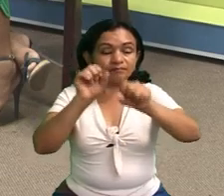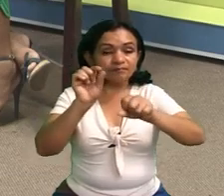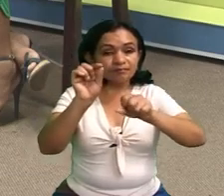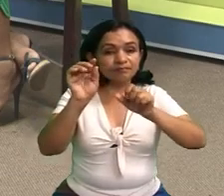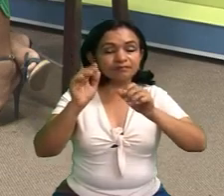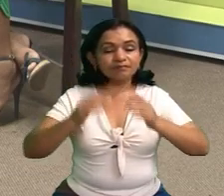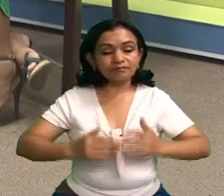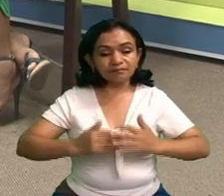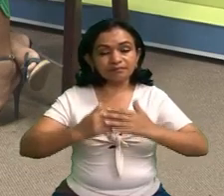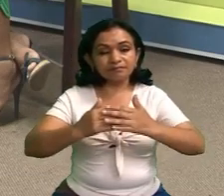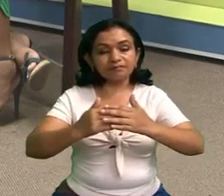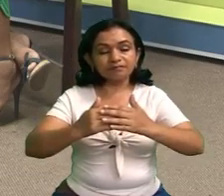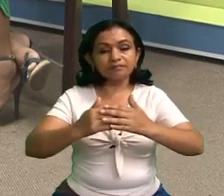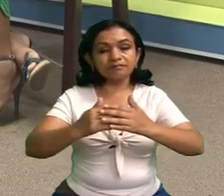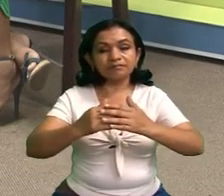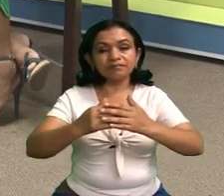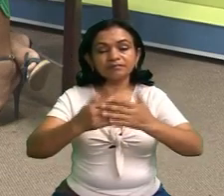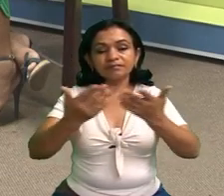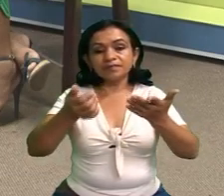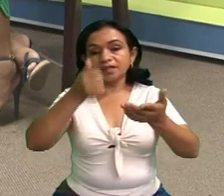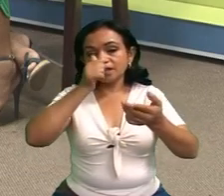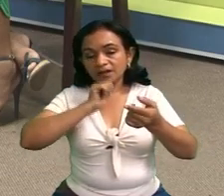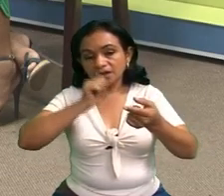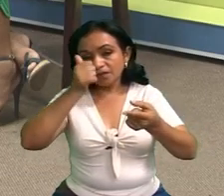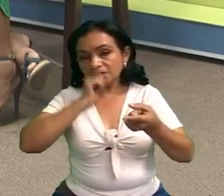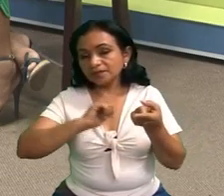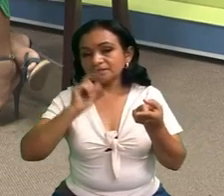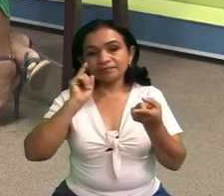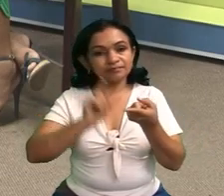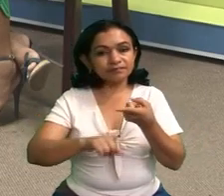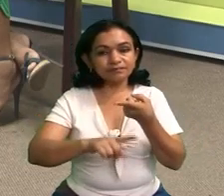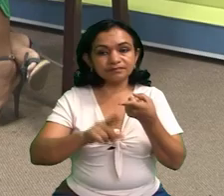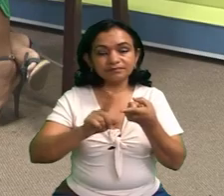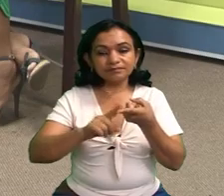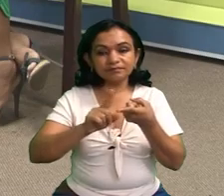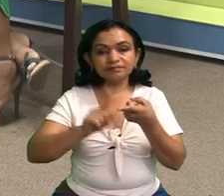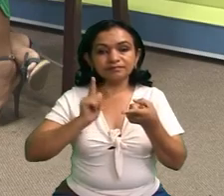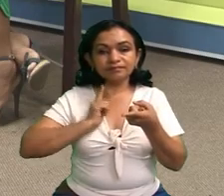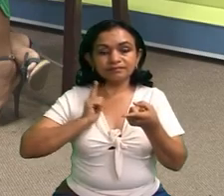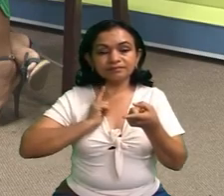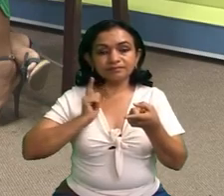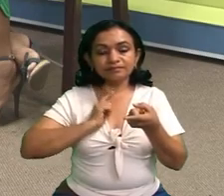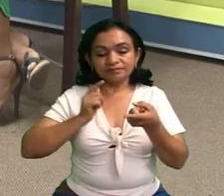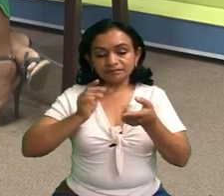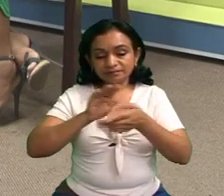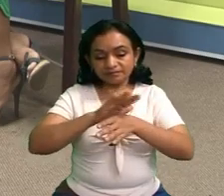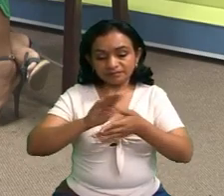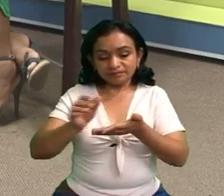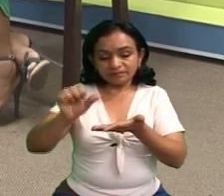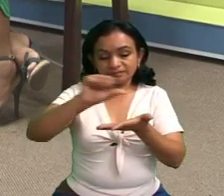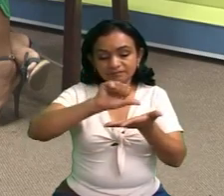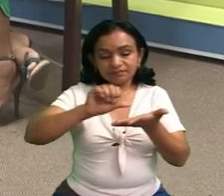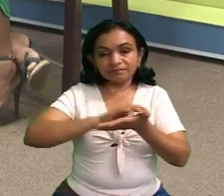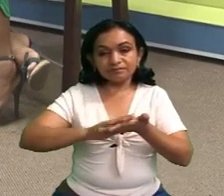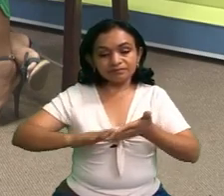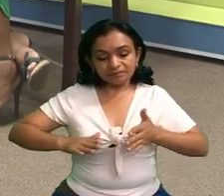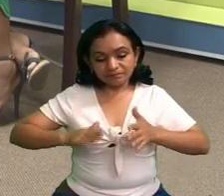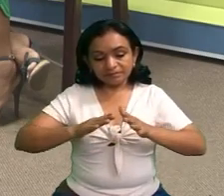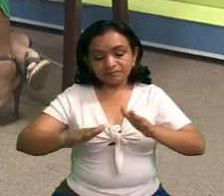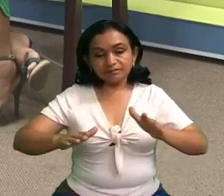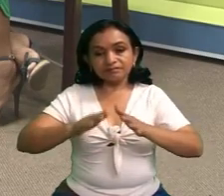el embarazo? Sí, consumo de agua, el mantener esa piel hidratada, y hablábamos de crema, una